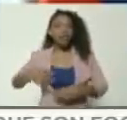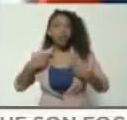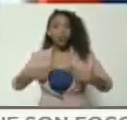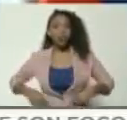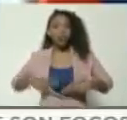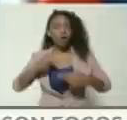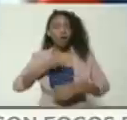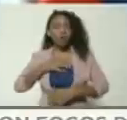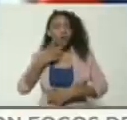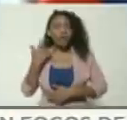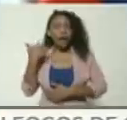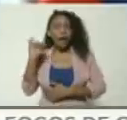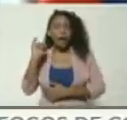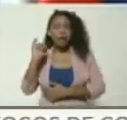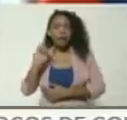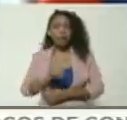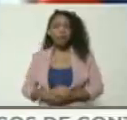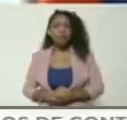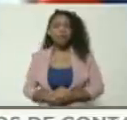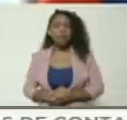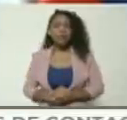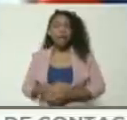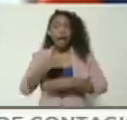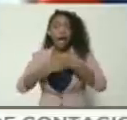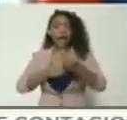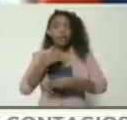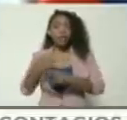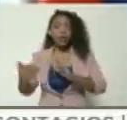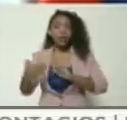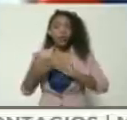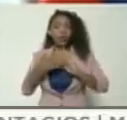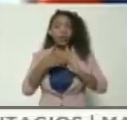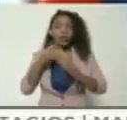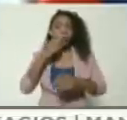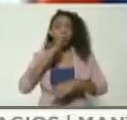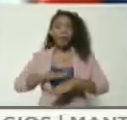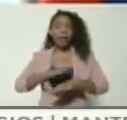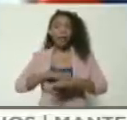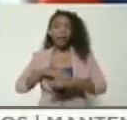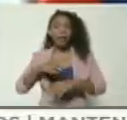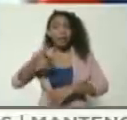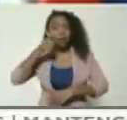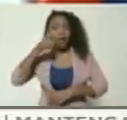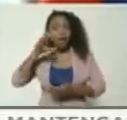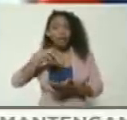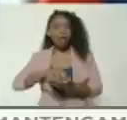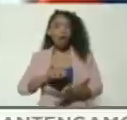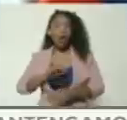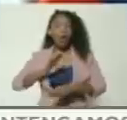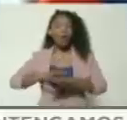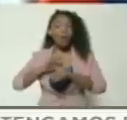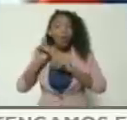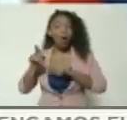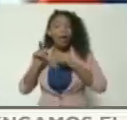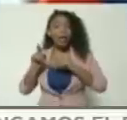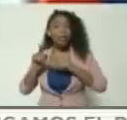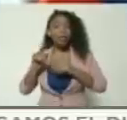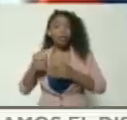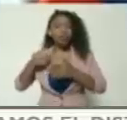haber, que hayan cometido funcionarios de seguridad del Estado. Por eso hemos insistido y